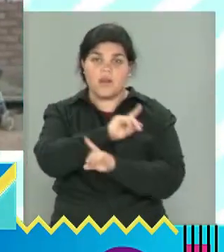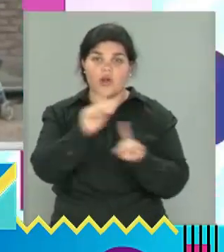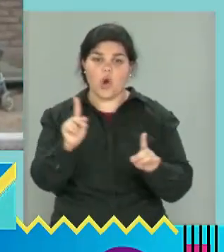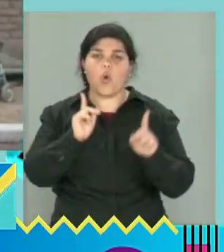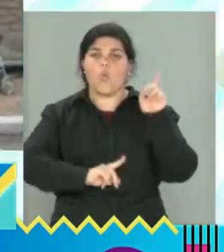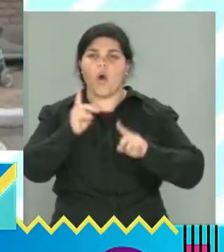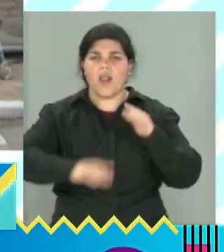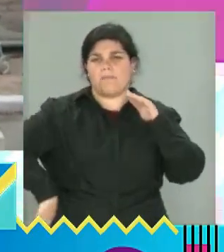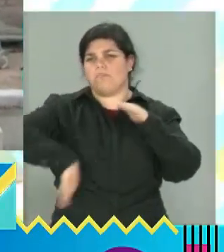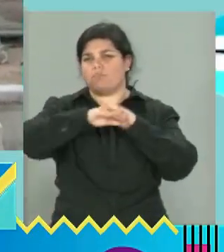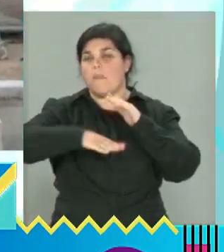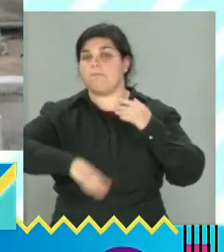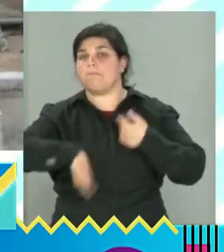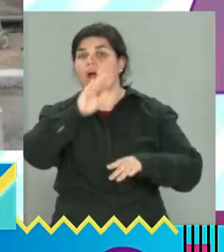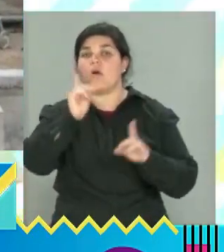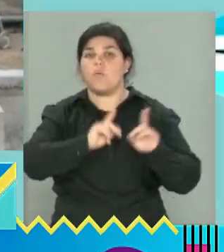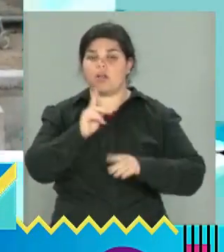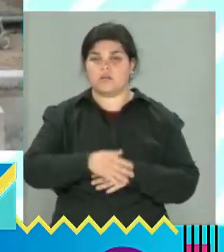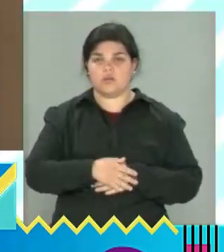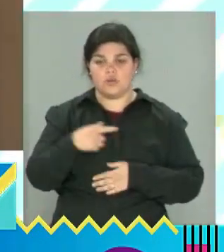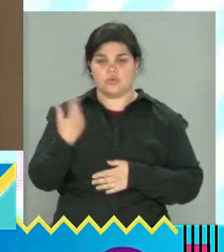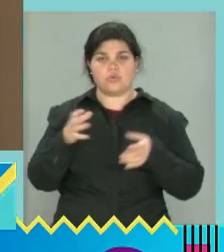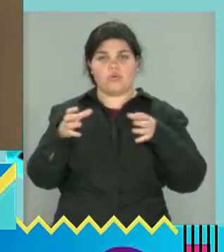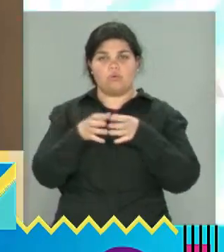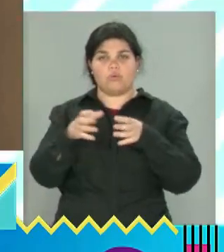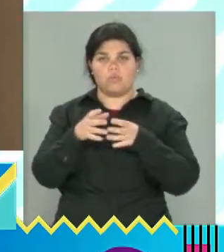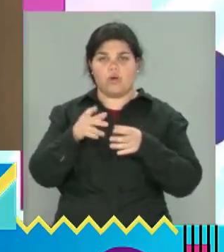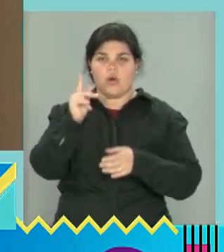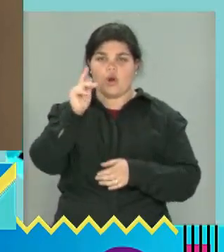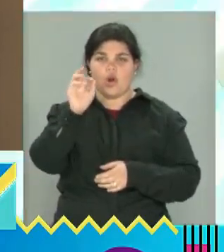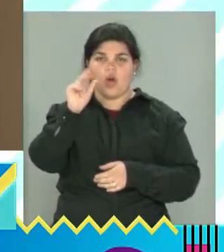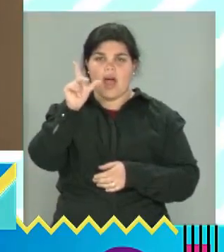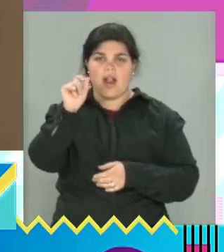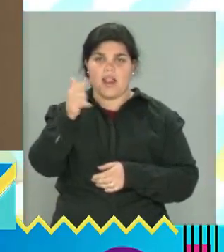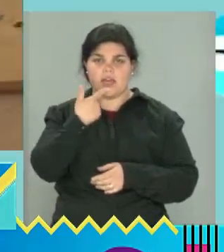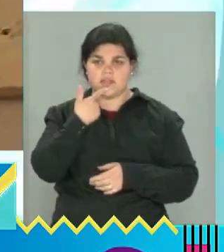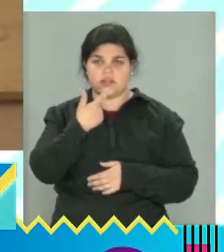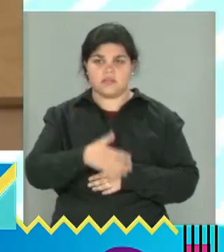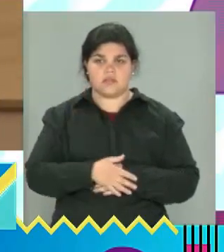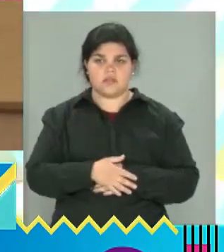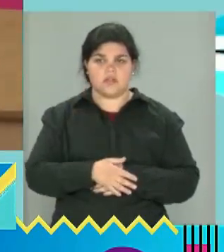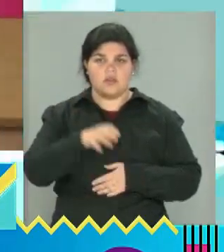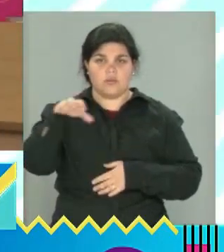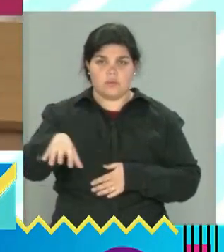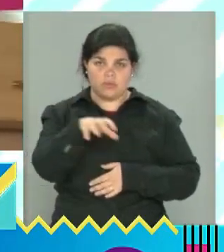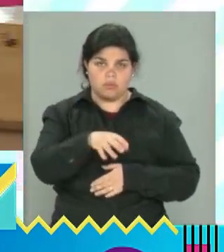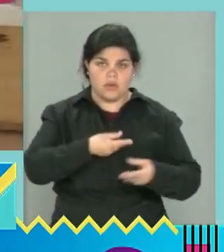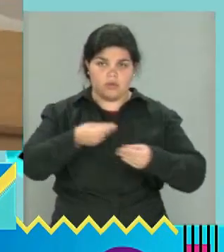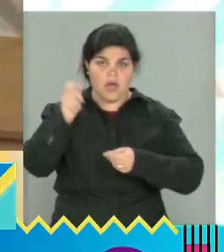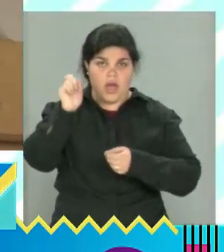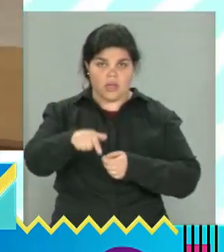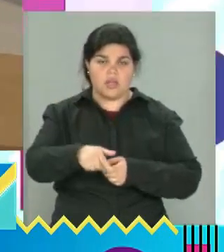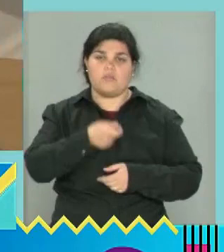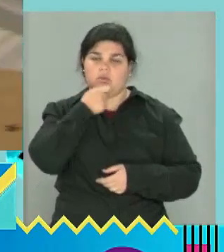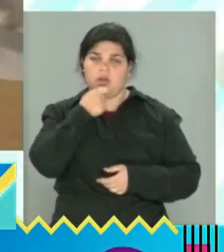trabajamos desde los OALES, que son órganos administrativos departamentales. Bien. Trabajamos vulneraciones graves de derechos, como abusos